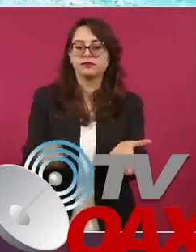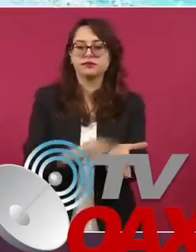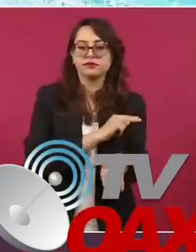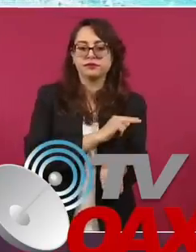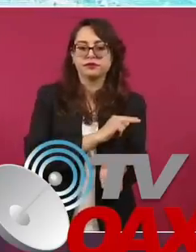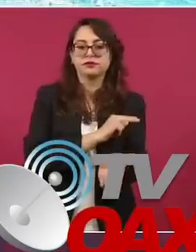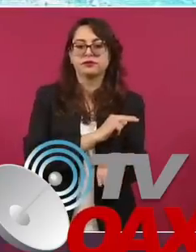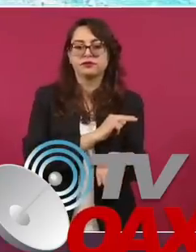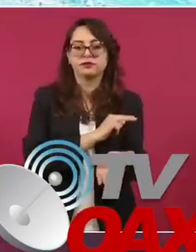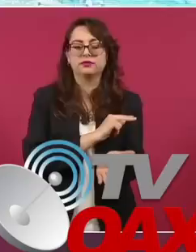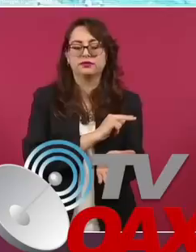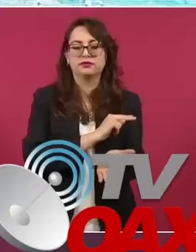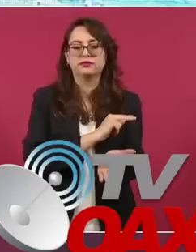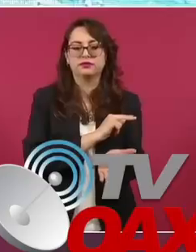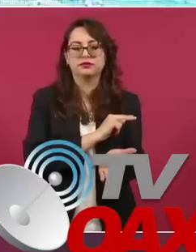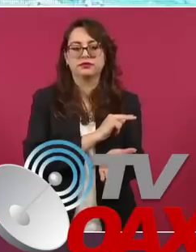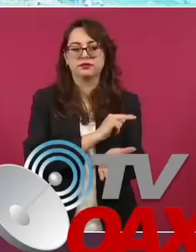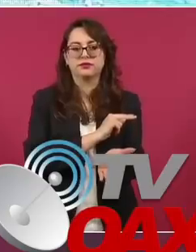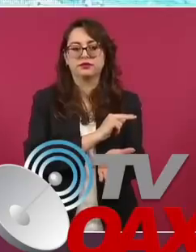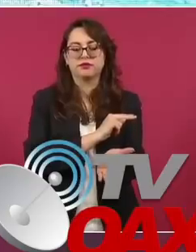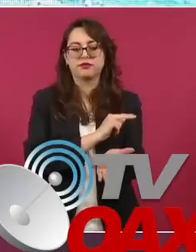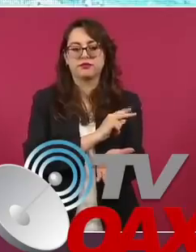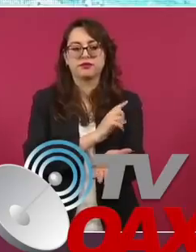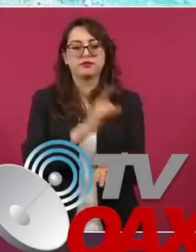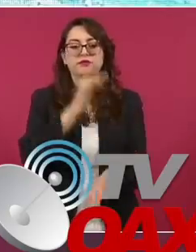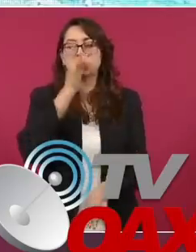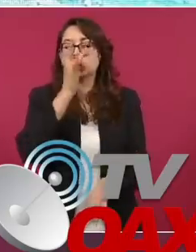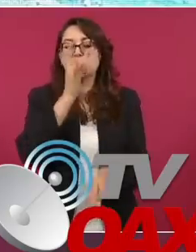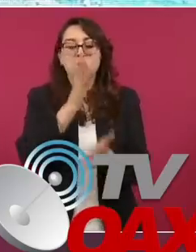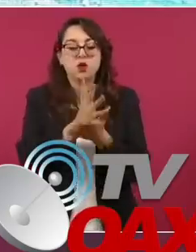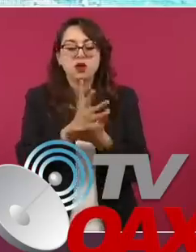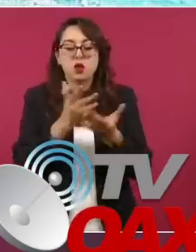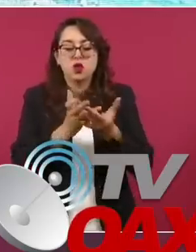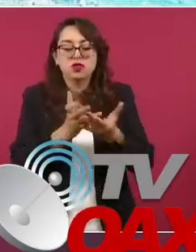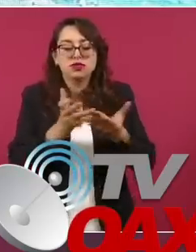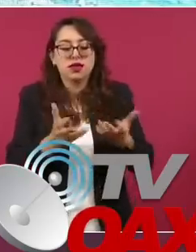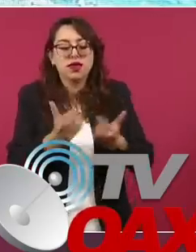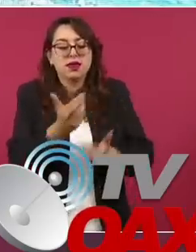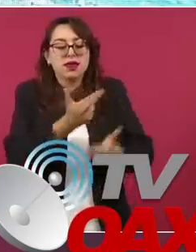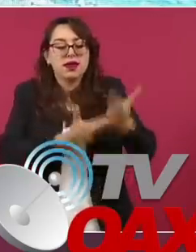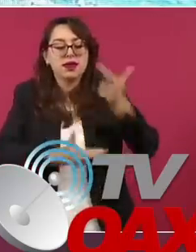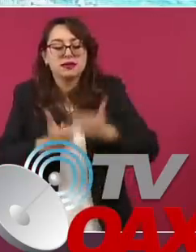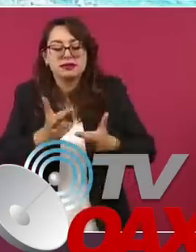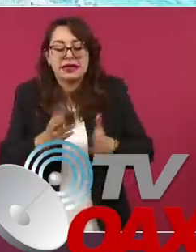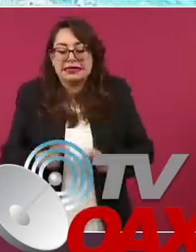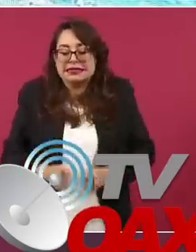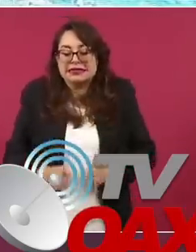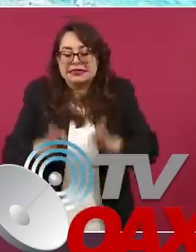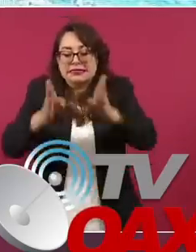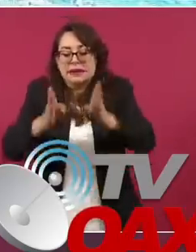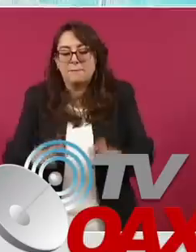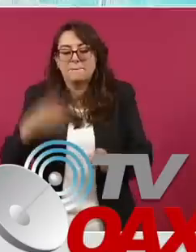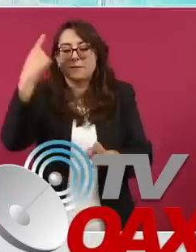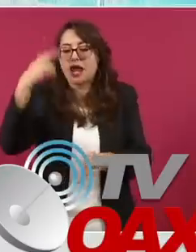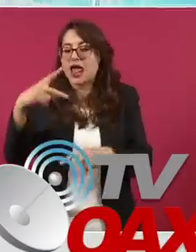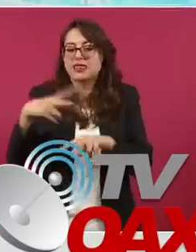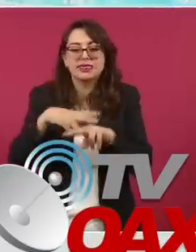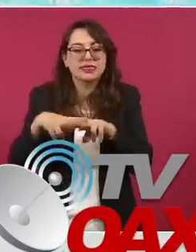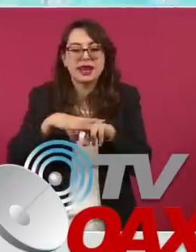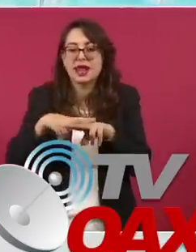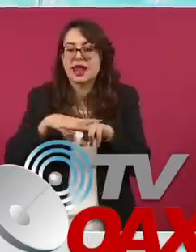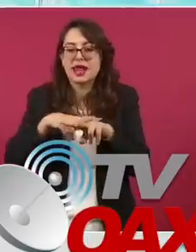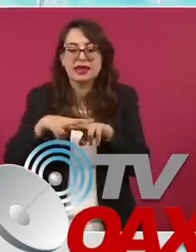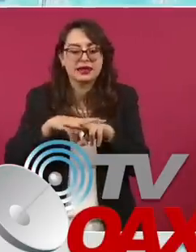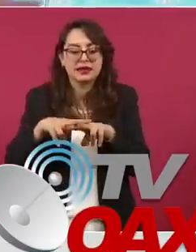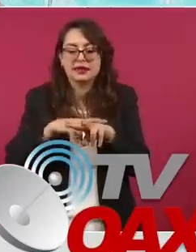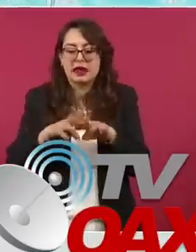quiero es la devolución de este tramo de concesión. Por esto,